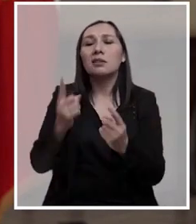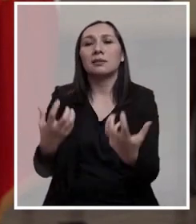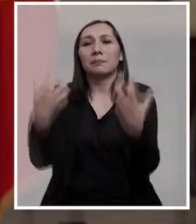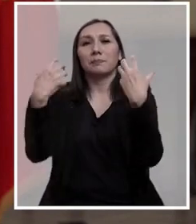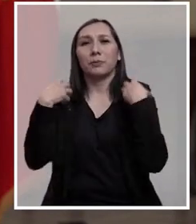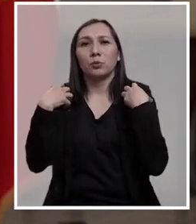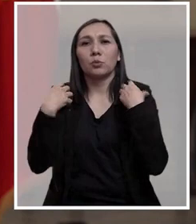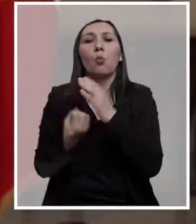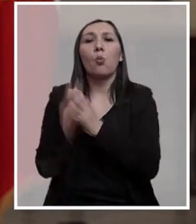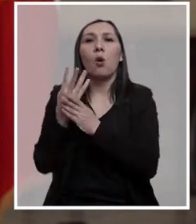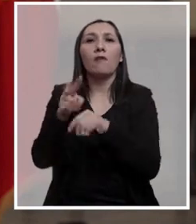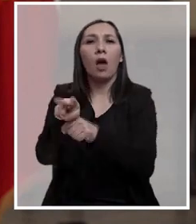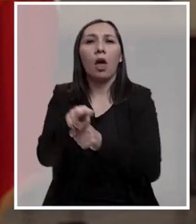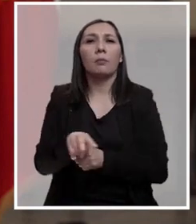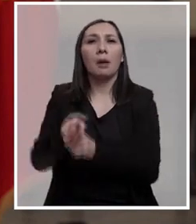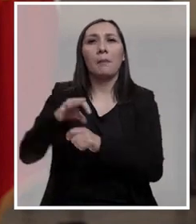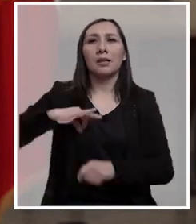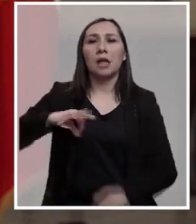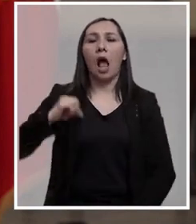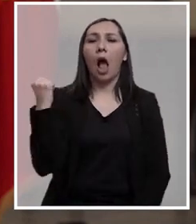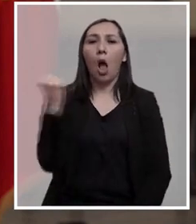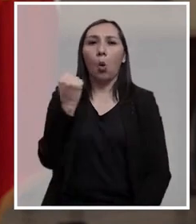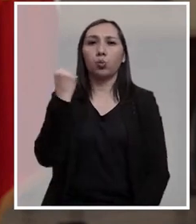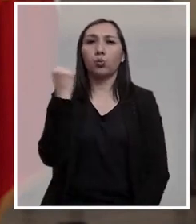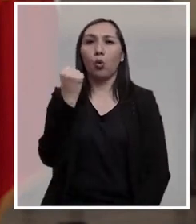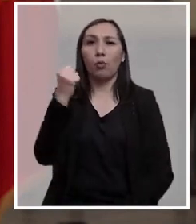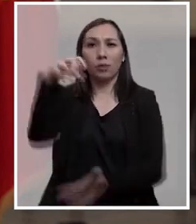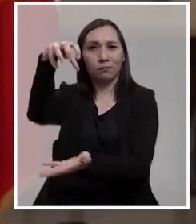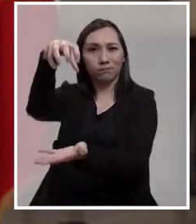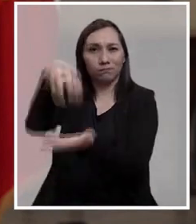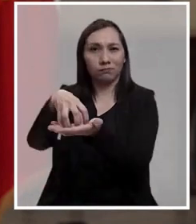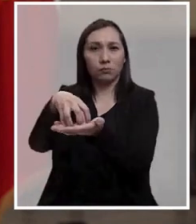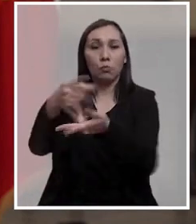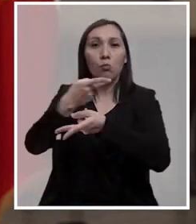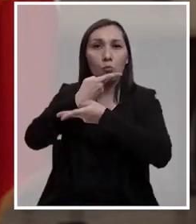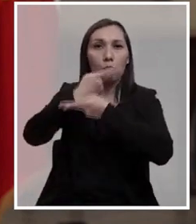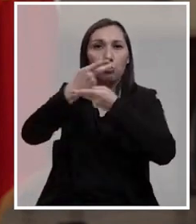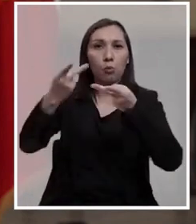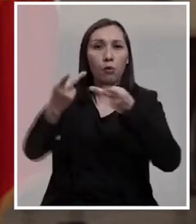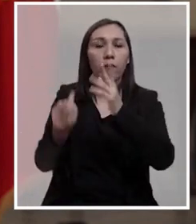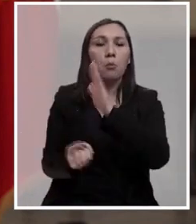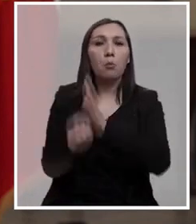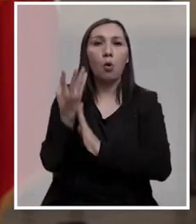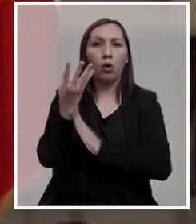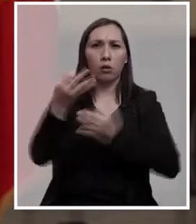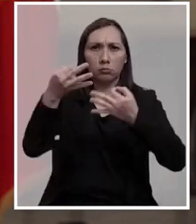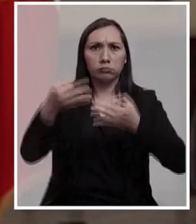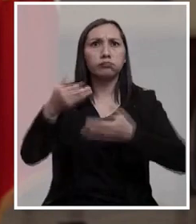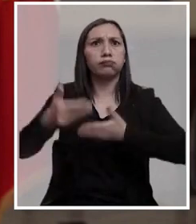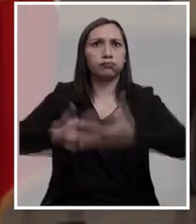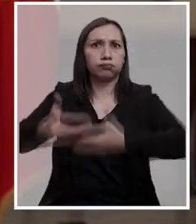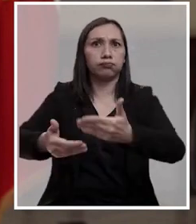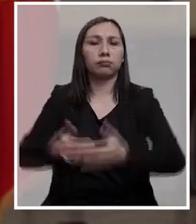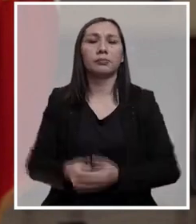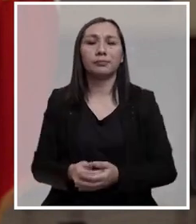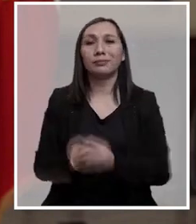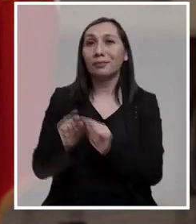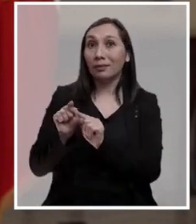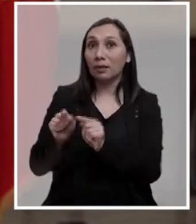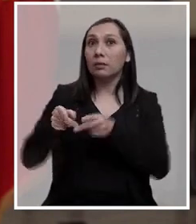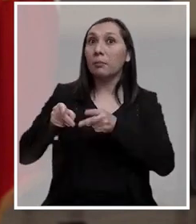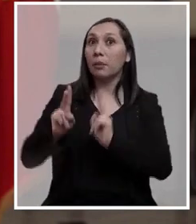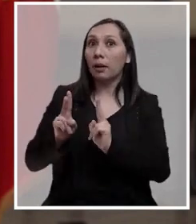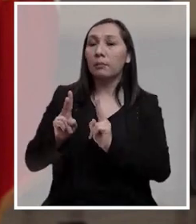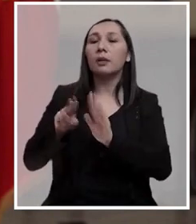estarán a cargo de un administrador de pensiones autónomos un ente de carácter público moderno y eficiente esto